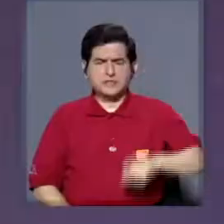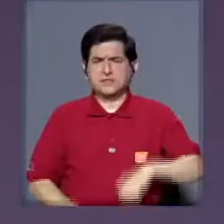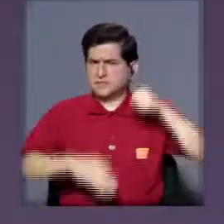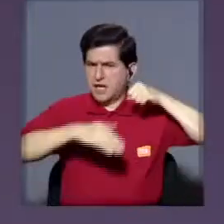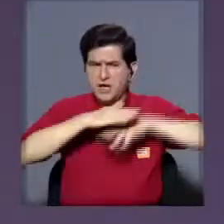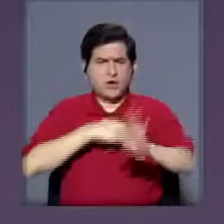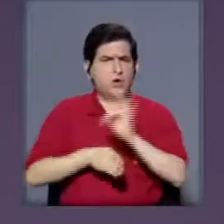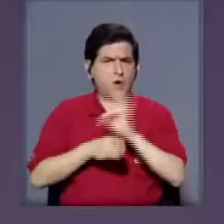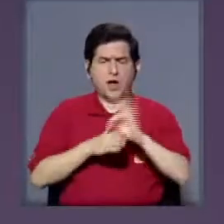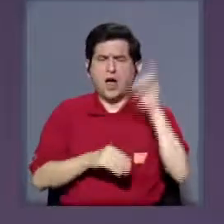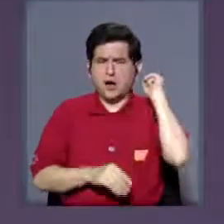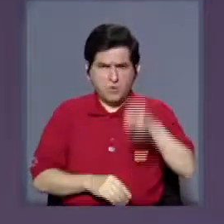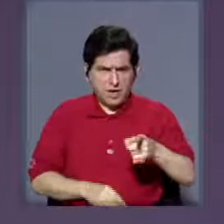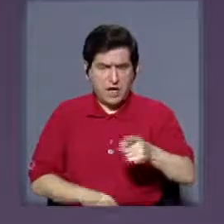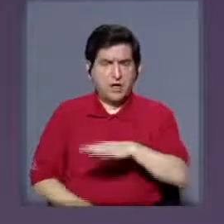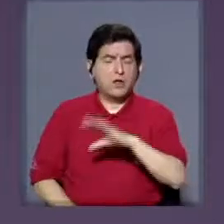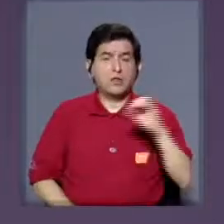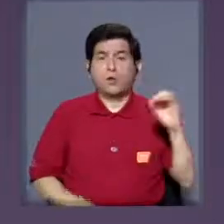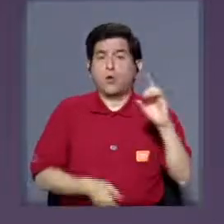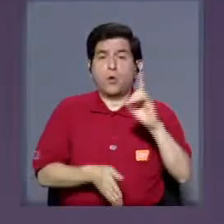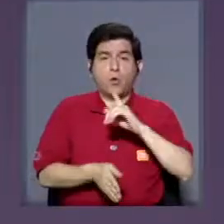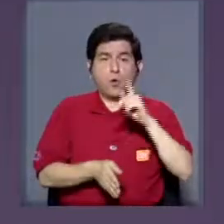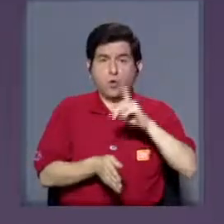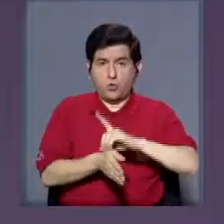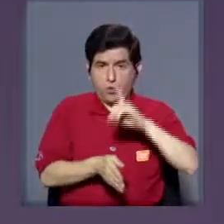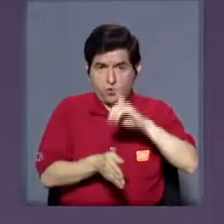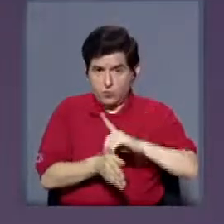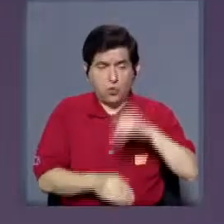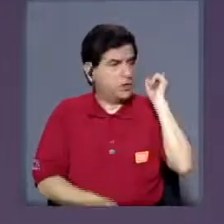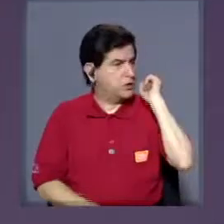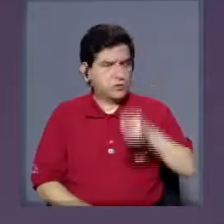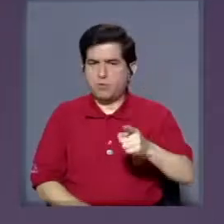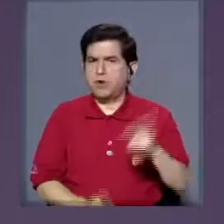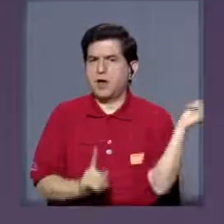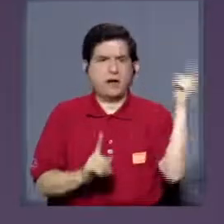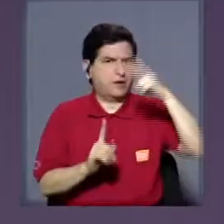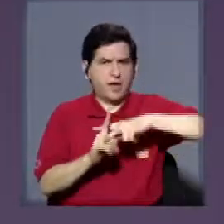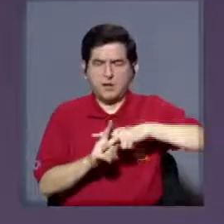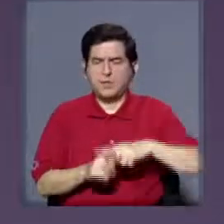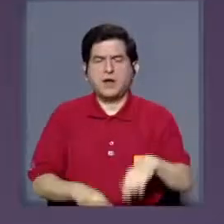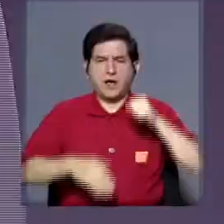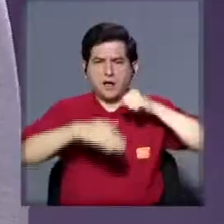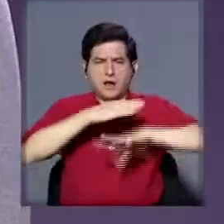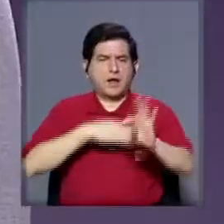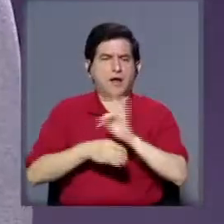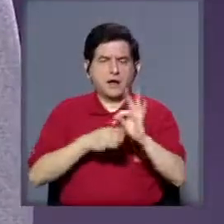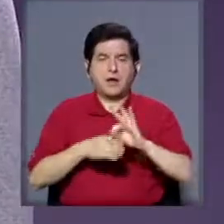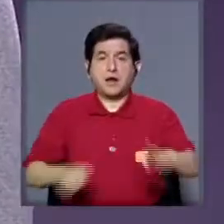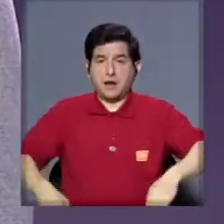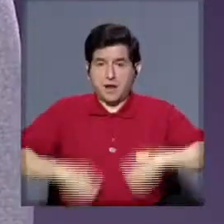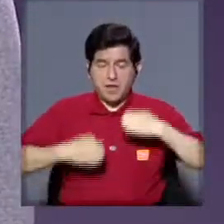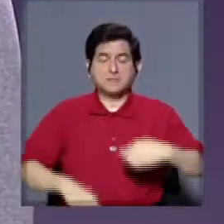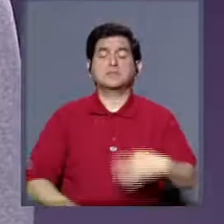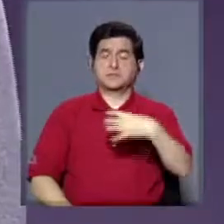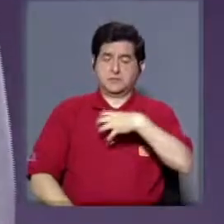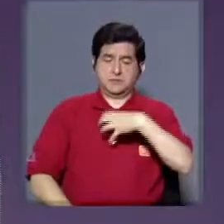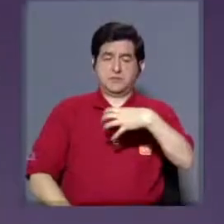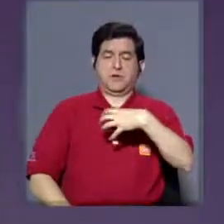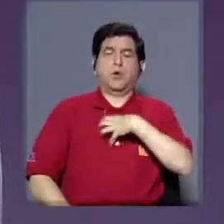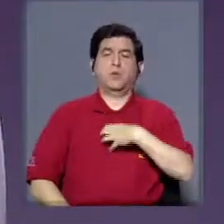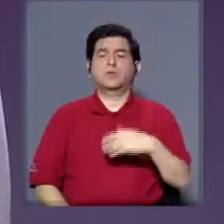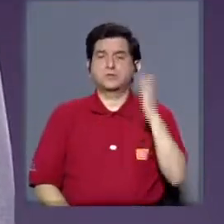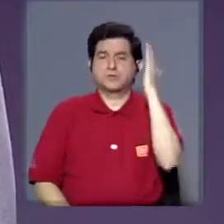ni los médicos están ni los profesionales de la salud están obligados a aplicar un aborto terapéutico para eso existe la objeción de conciencia